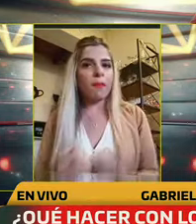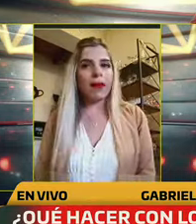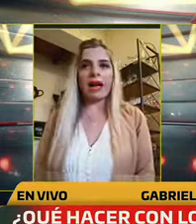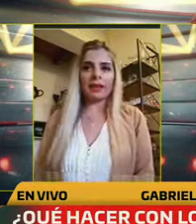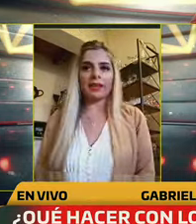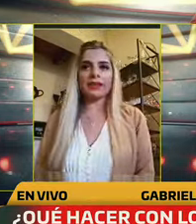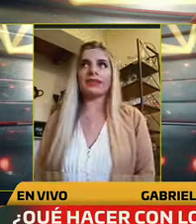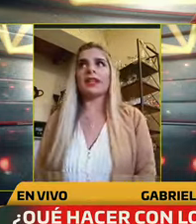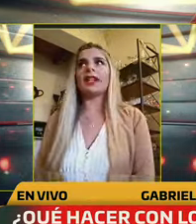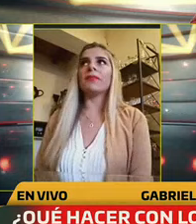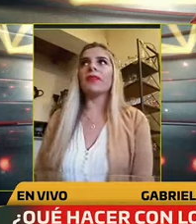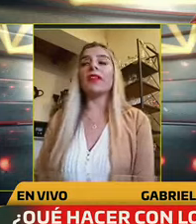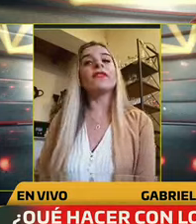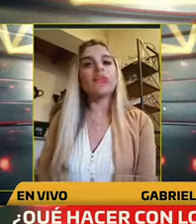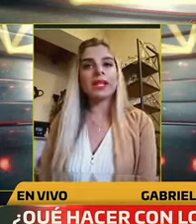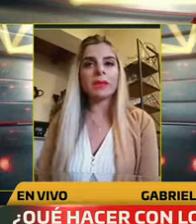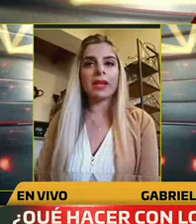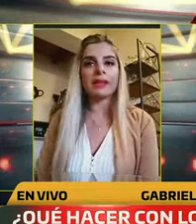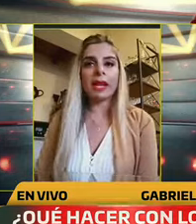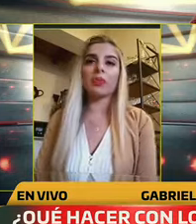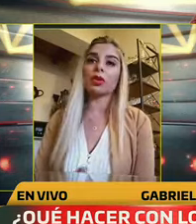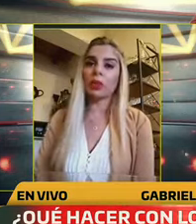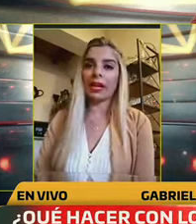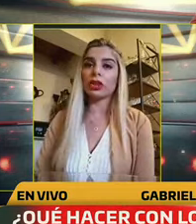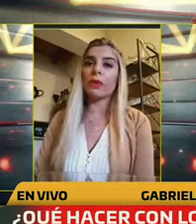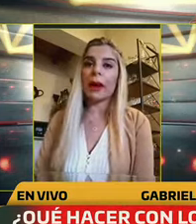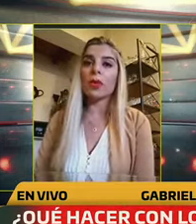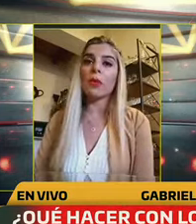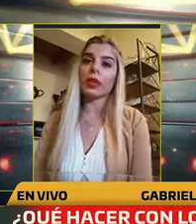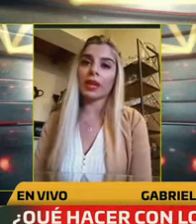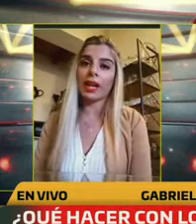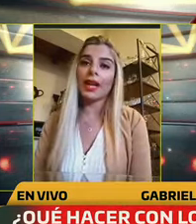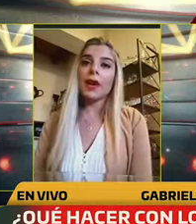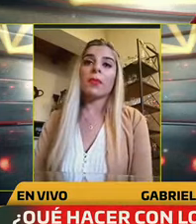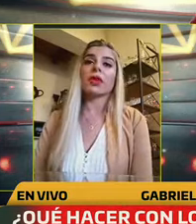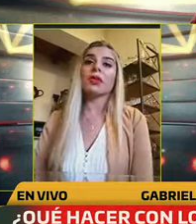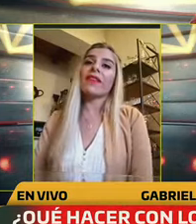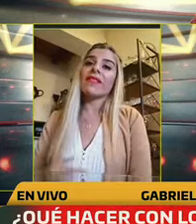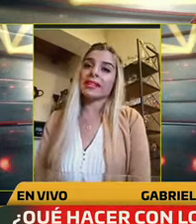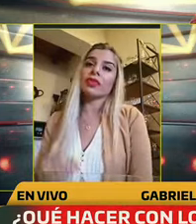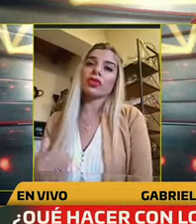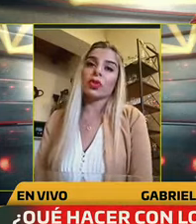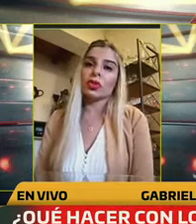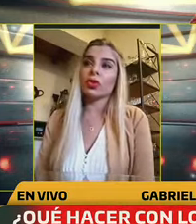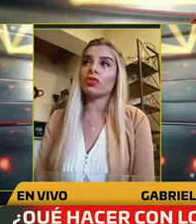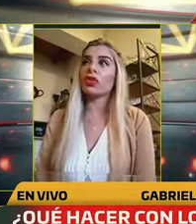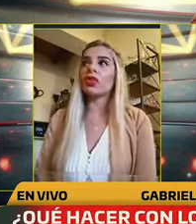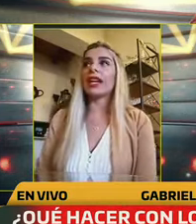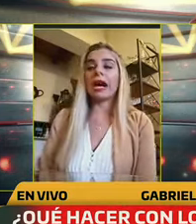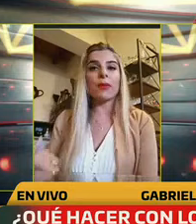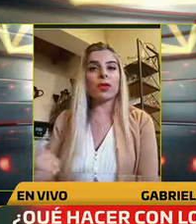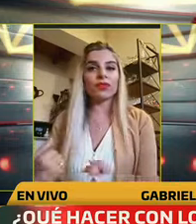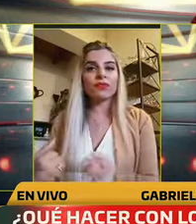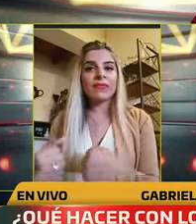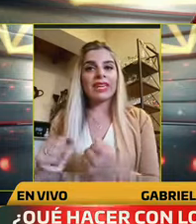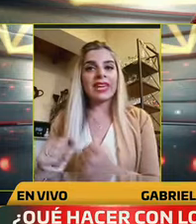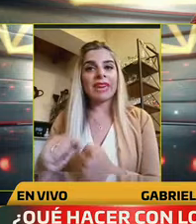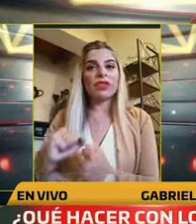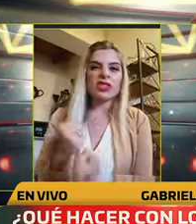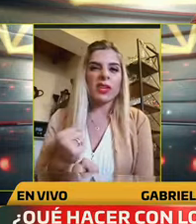que como padres ser bien firmes en la postura que tomamos. ¿Por qué? Porque una vez que nosotros nos